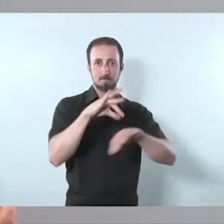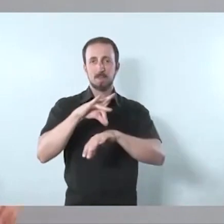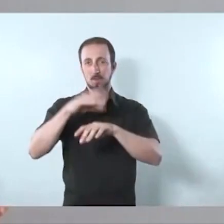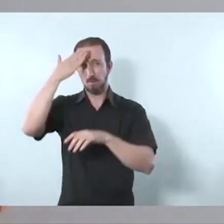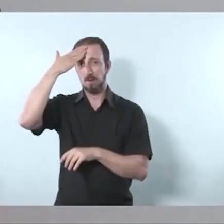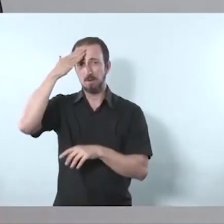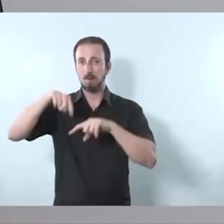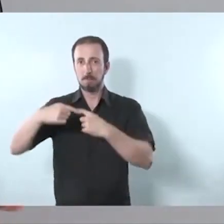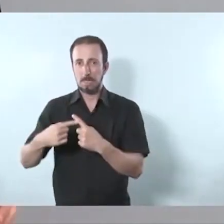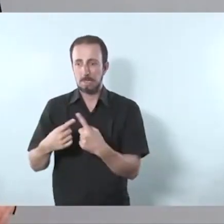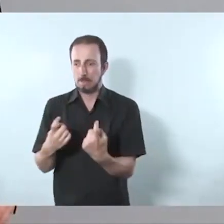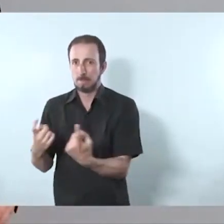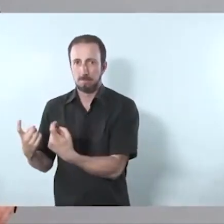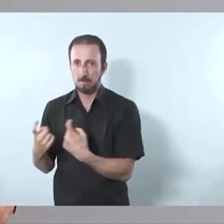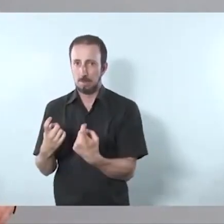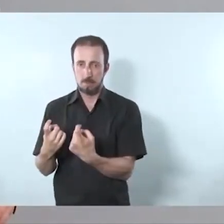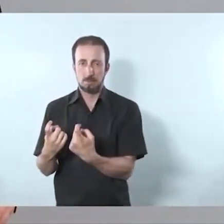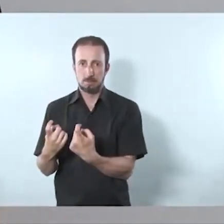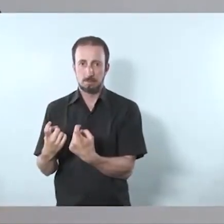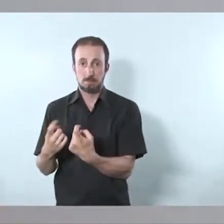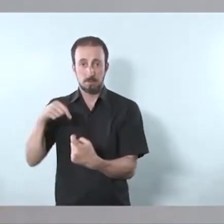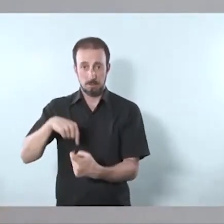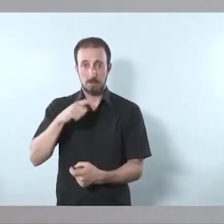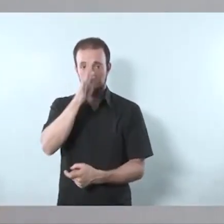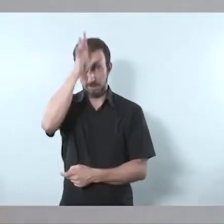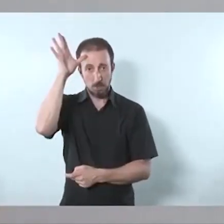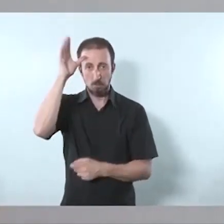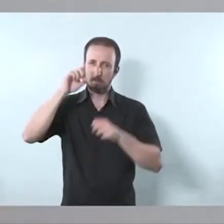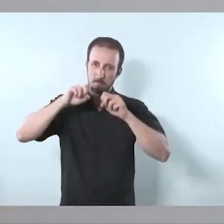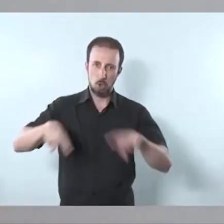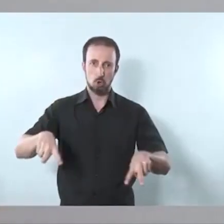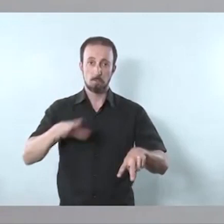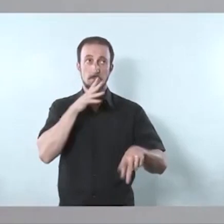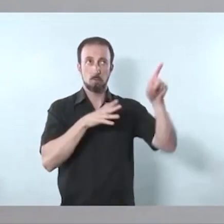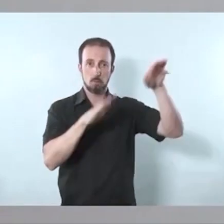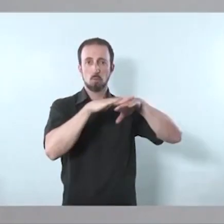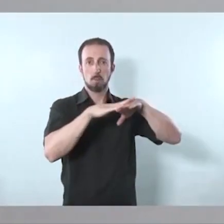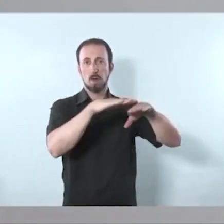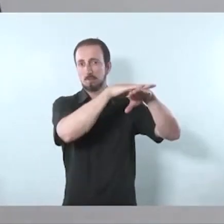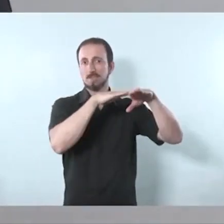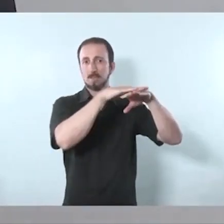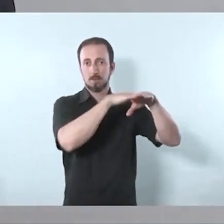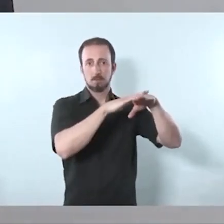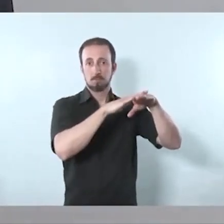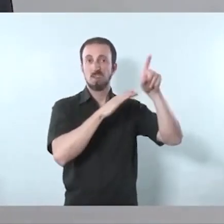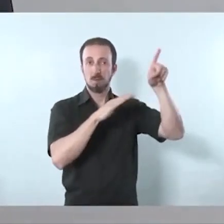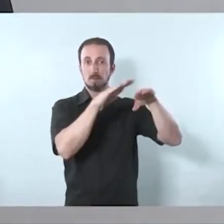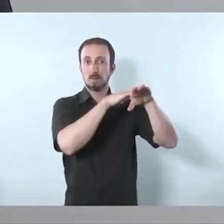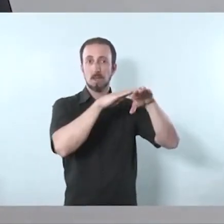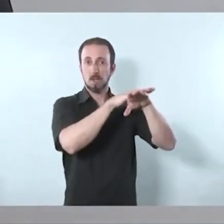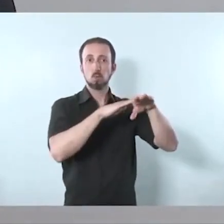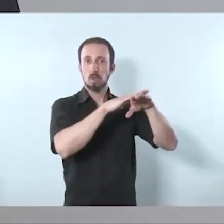y se agrava por la inacción del ministerio sin embargo y a pesar de la nula ayuda que recibimos por parte del